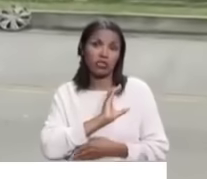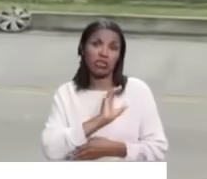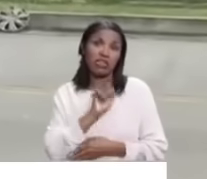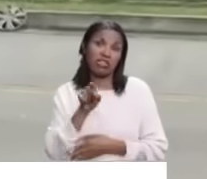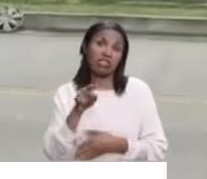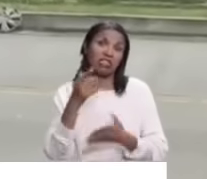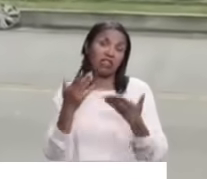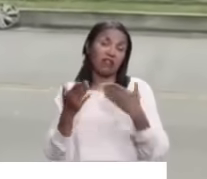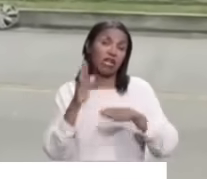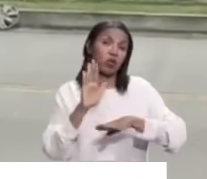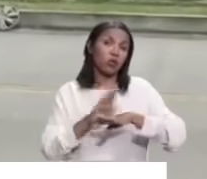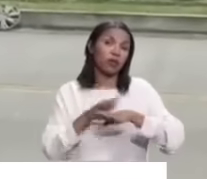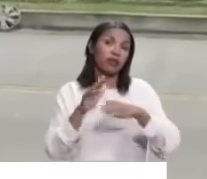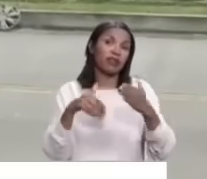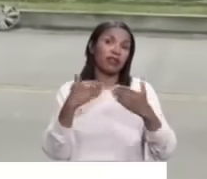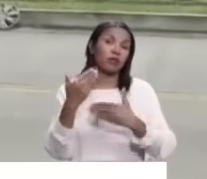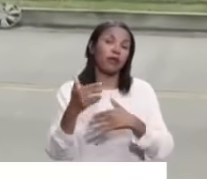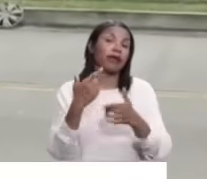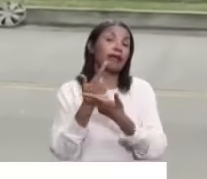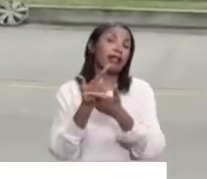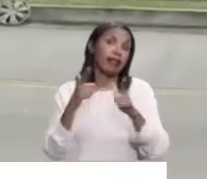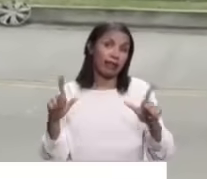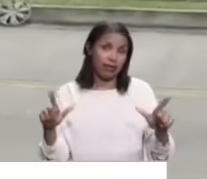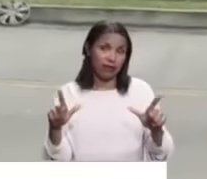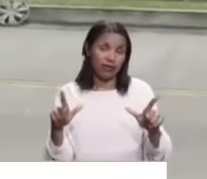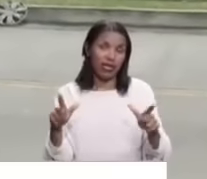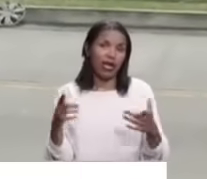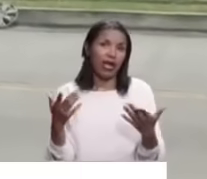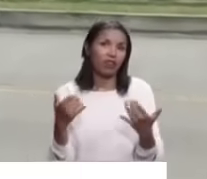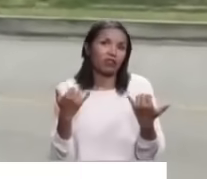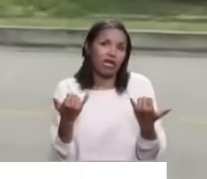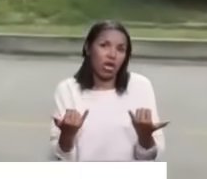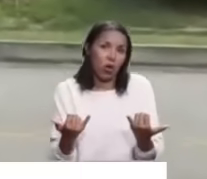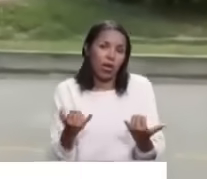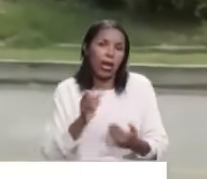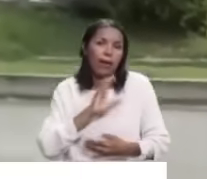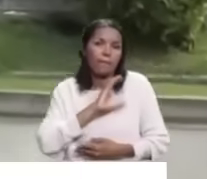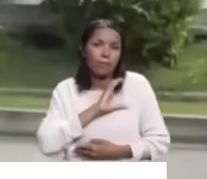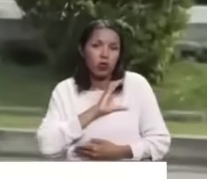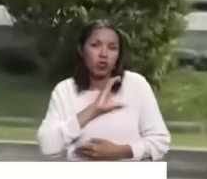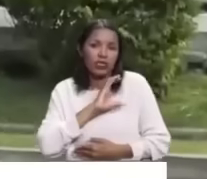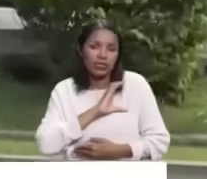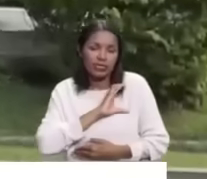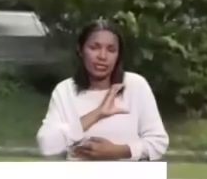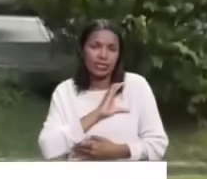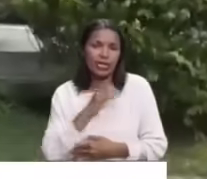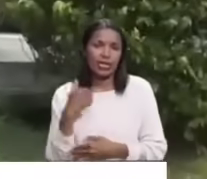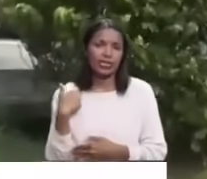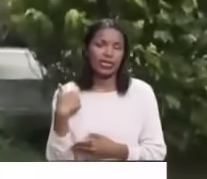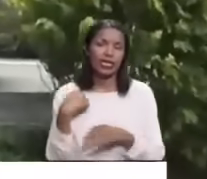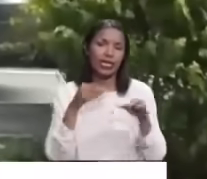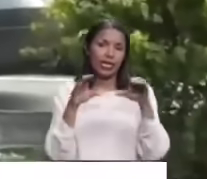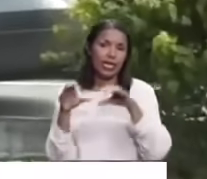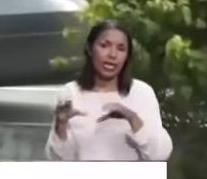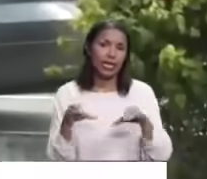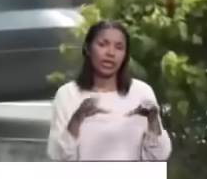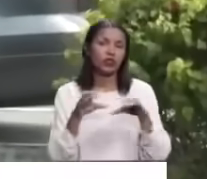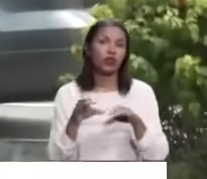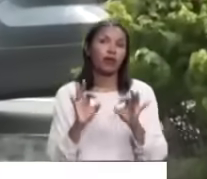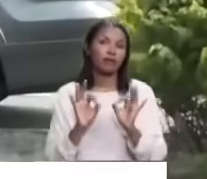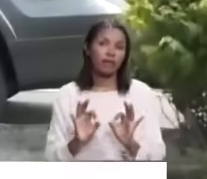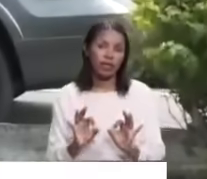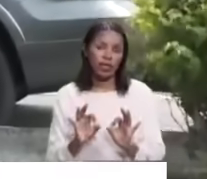pues en una acción ya judicial y que lo que ellos hagan en este momento puede también afectar este proceso,